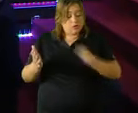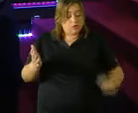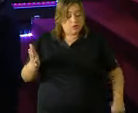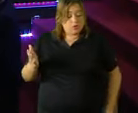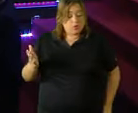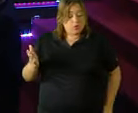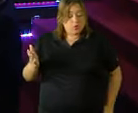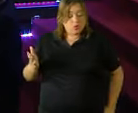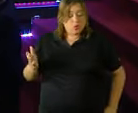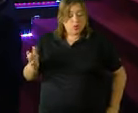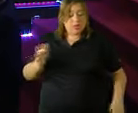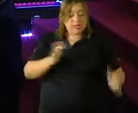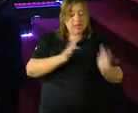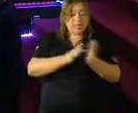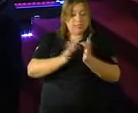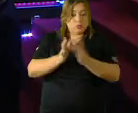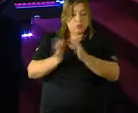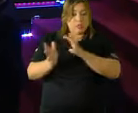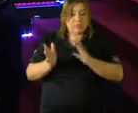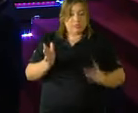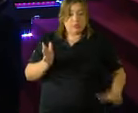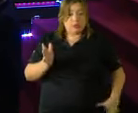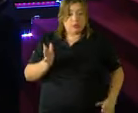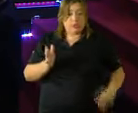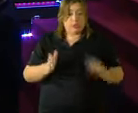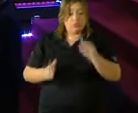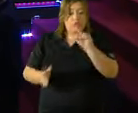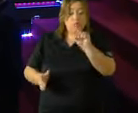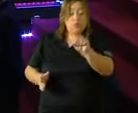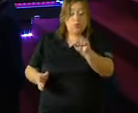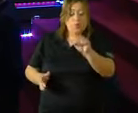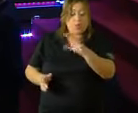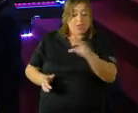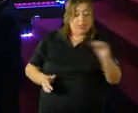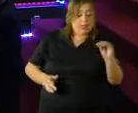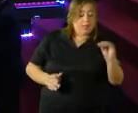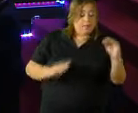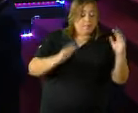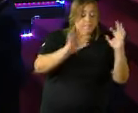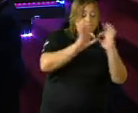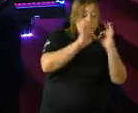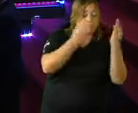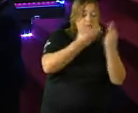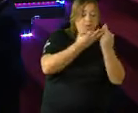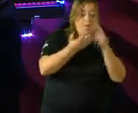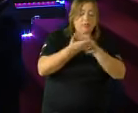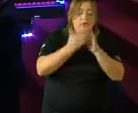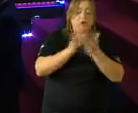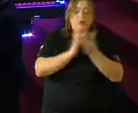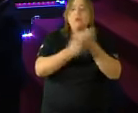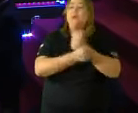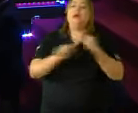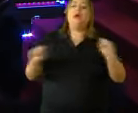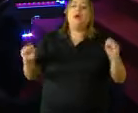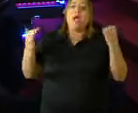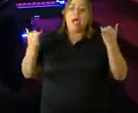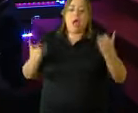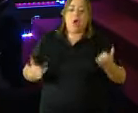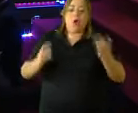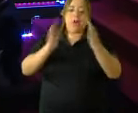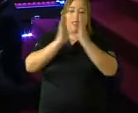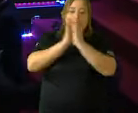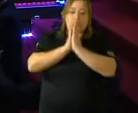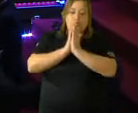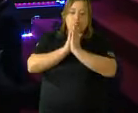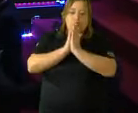tú y tu casa. Qué belleza. Ok, vamos a hacer la oración. Cierren sus ojitos y escúcheme. Y